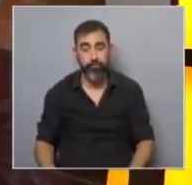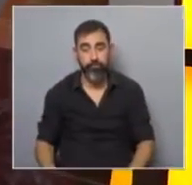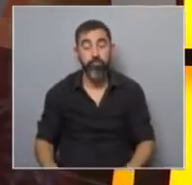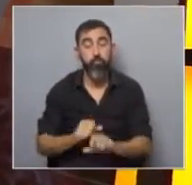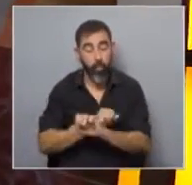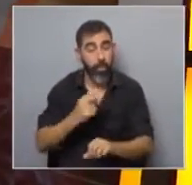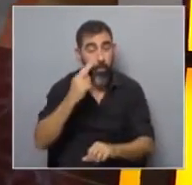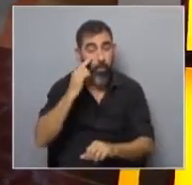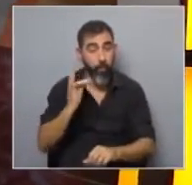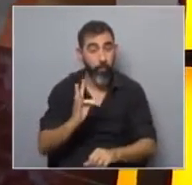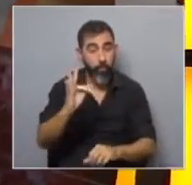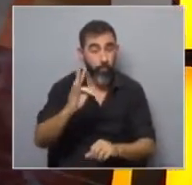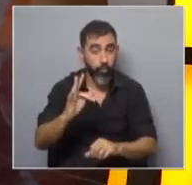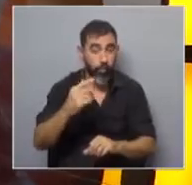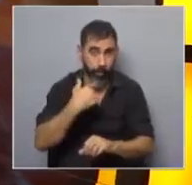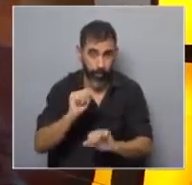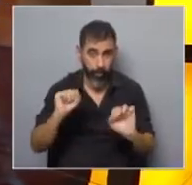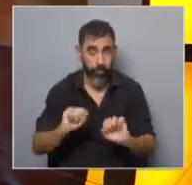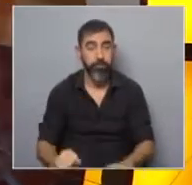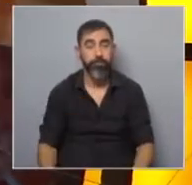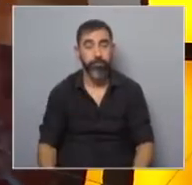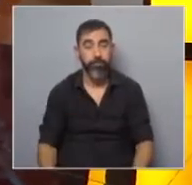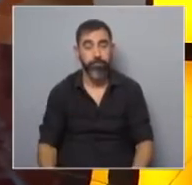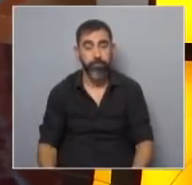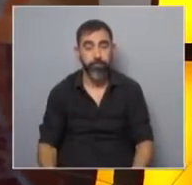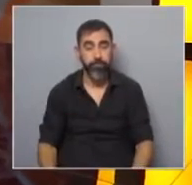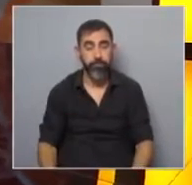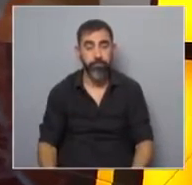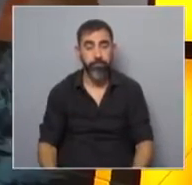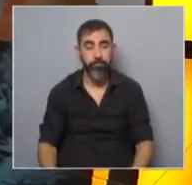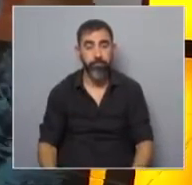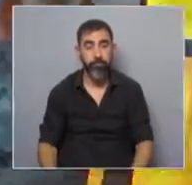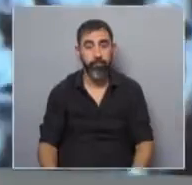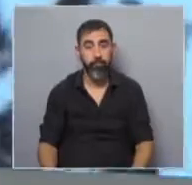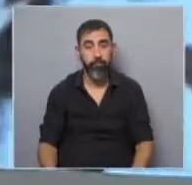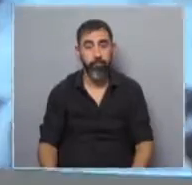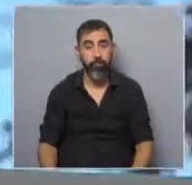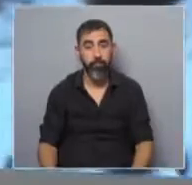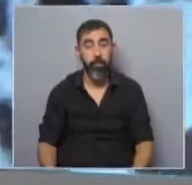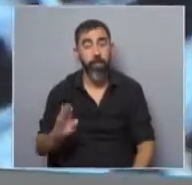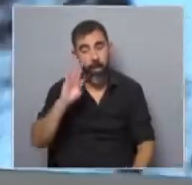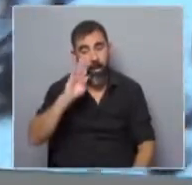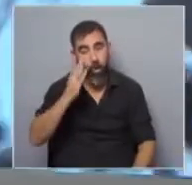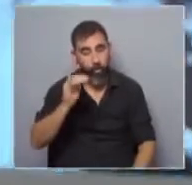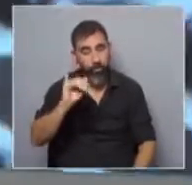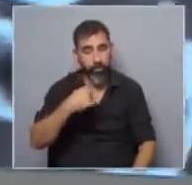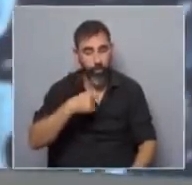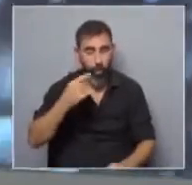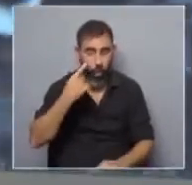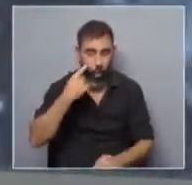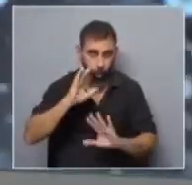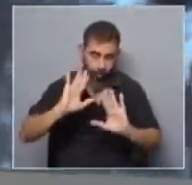generan problemas de alguna manera permanentes? Bueno, sí, te tengo que reconocer que no es mi campo